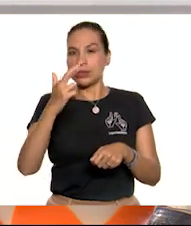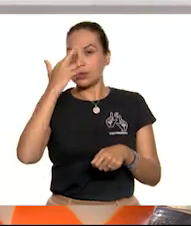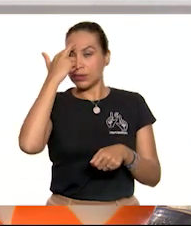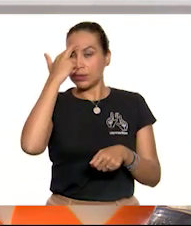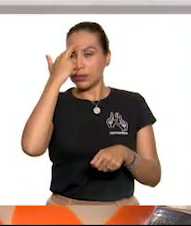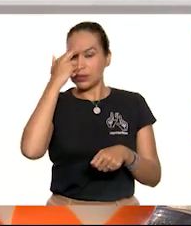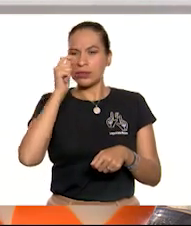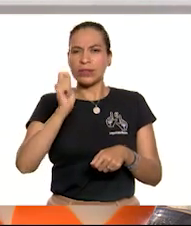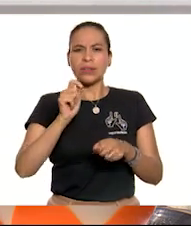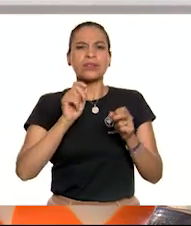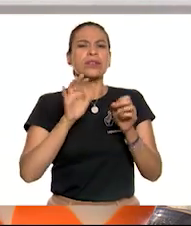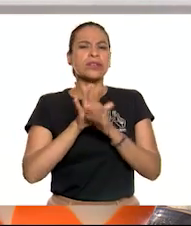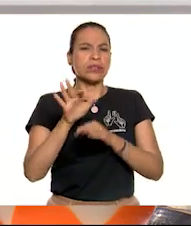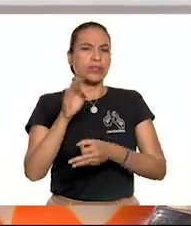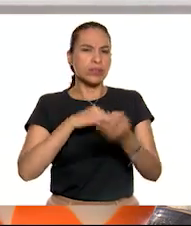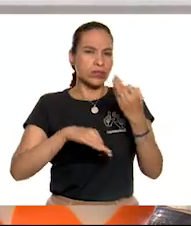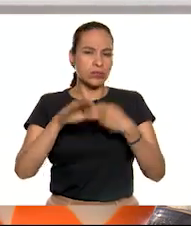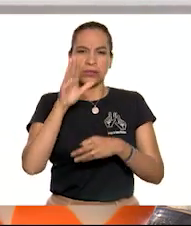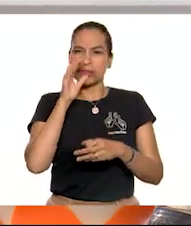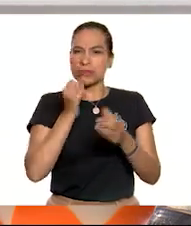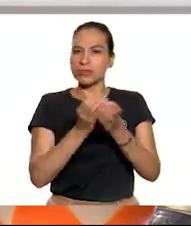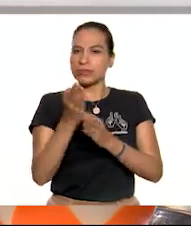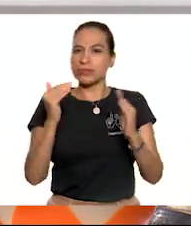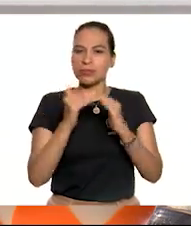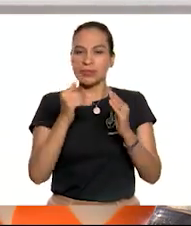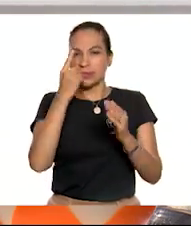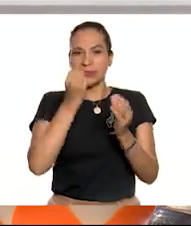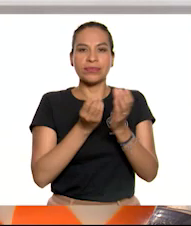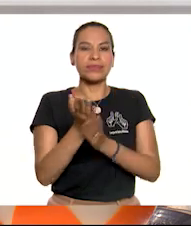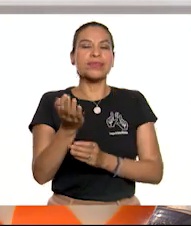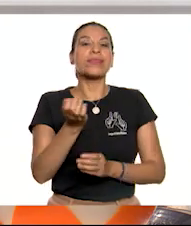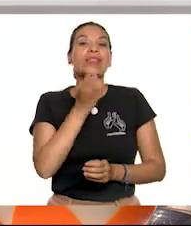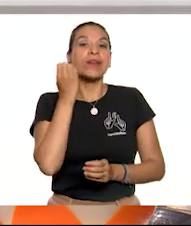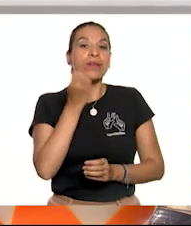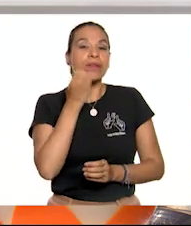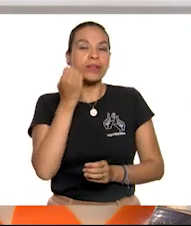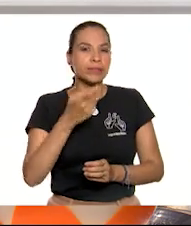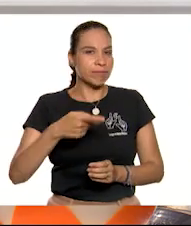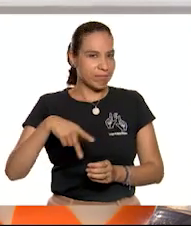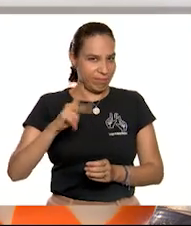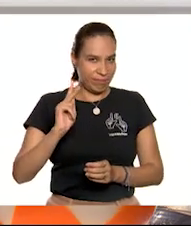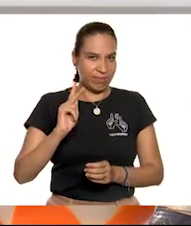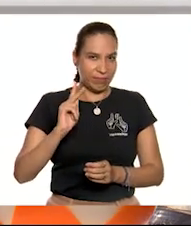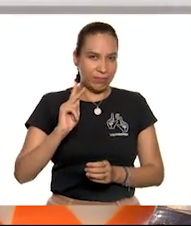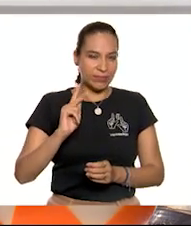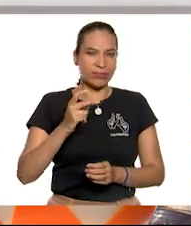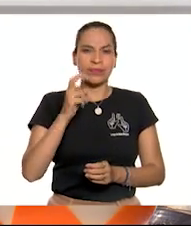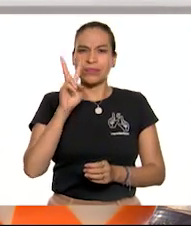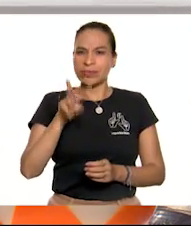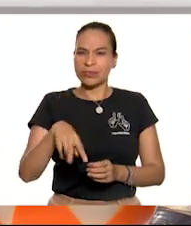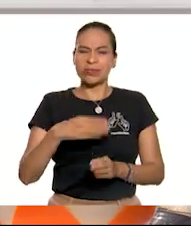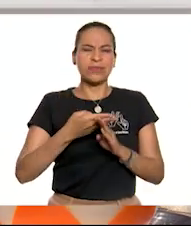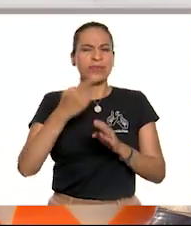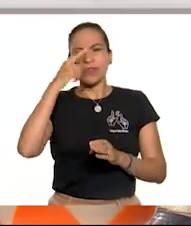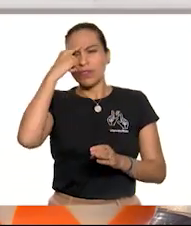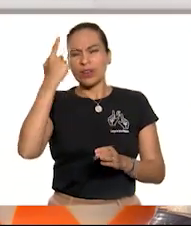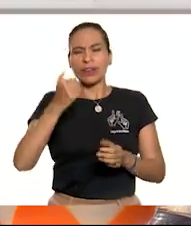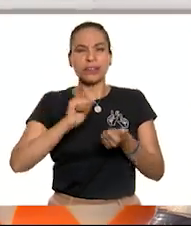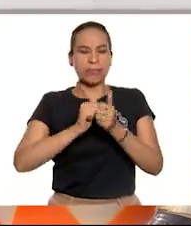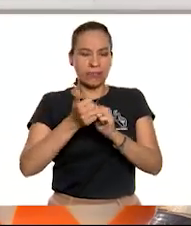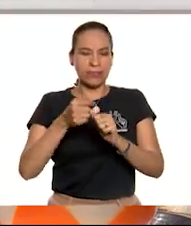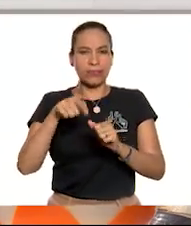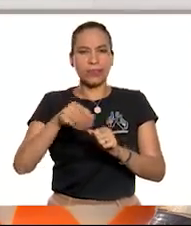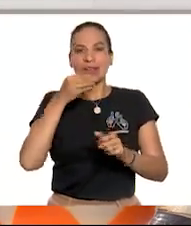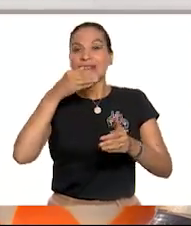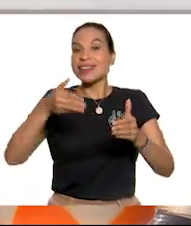recuerden, sobre todo, que aún no podemos salir de casa para ir a la escuela. Pero es muy fácil convertir